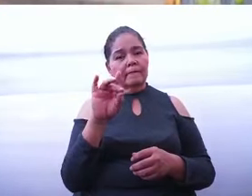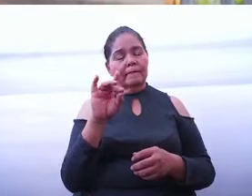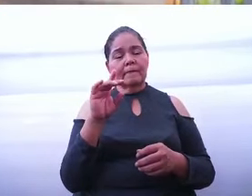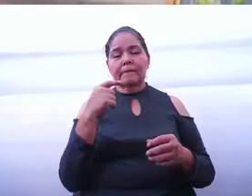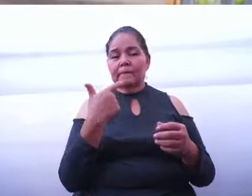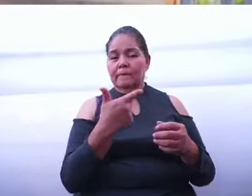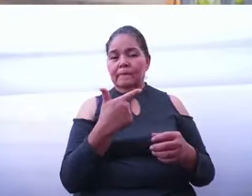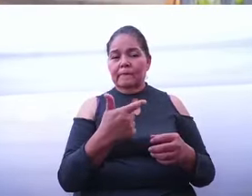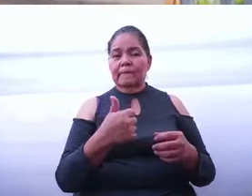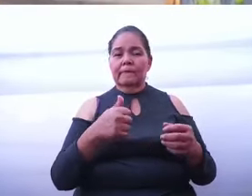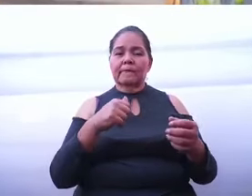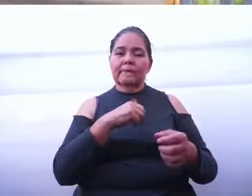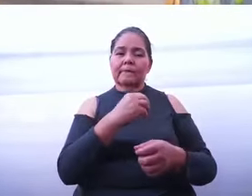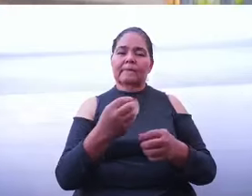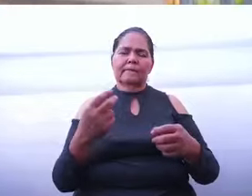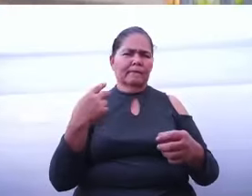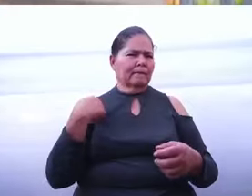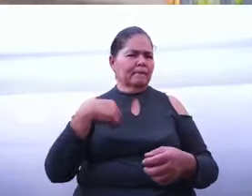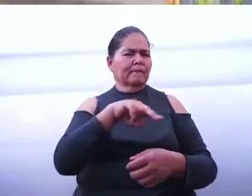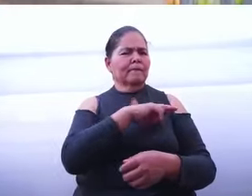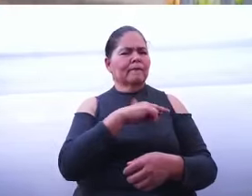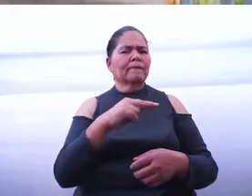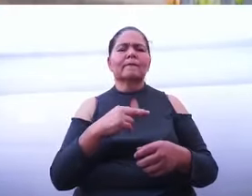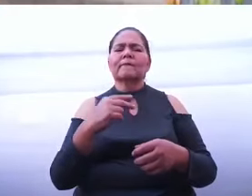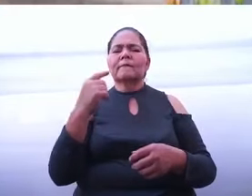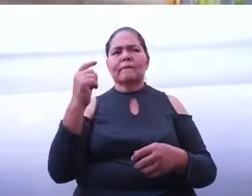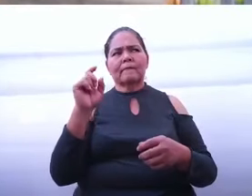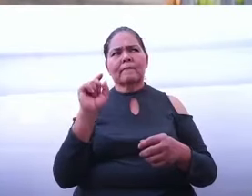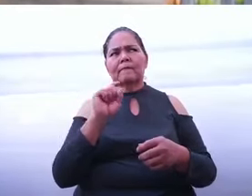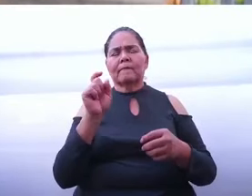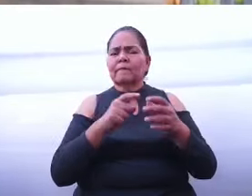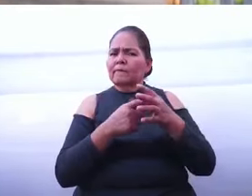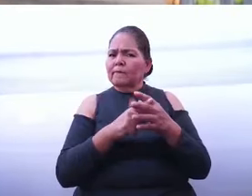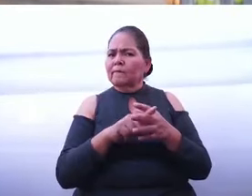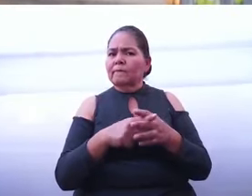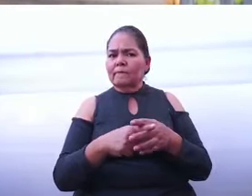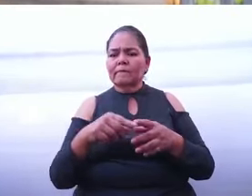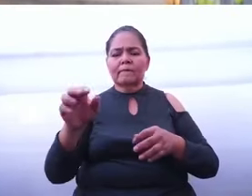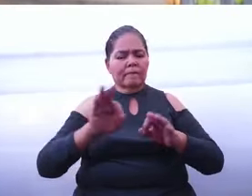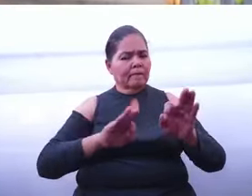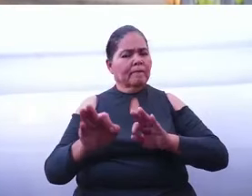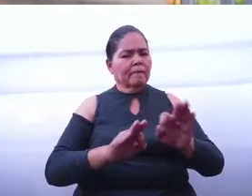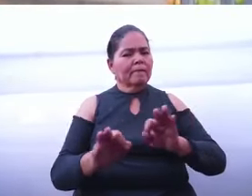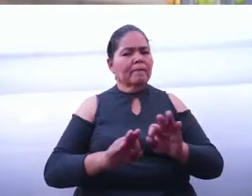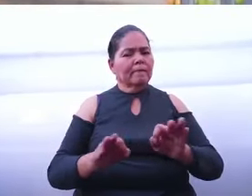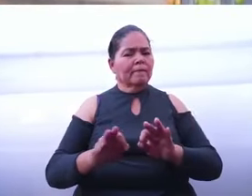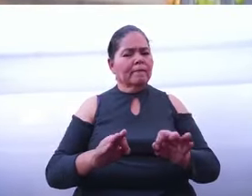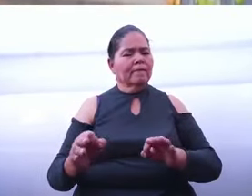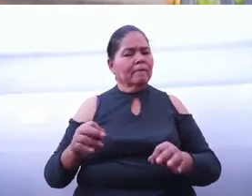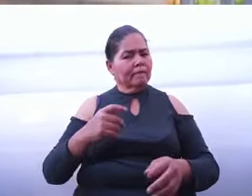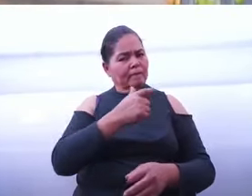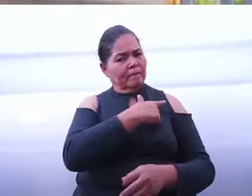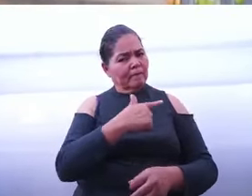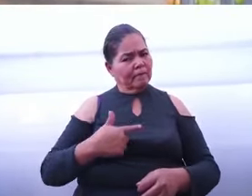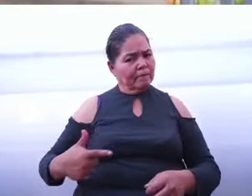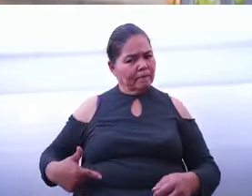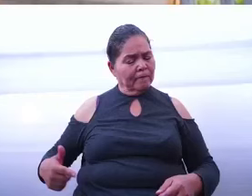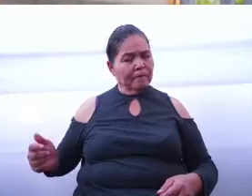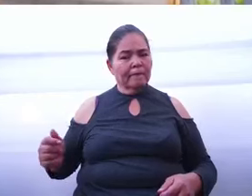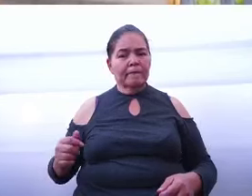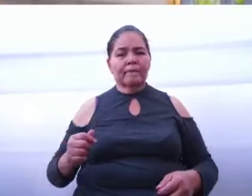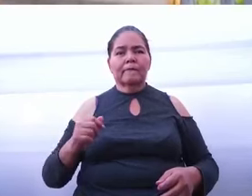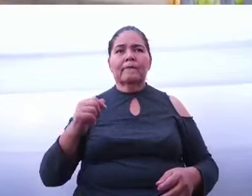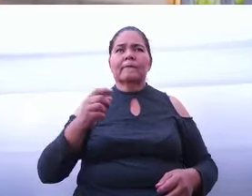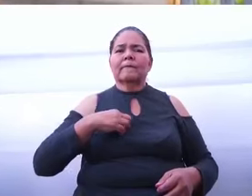claro cuando comenzamos este trabajo en la administración estatal es que yo no podía dejar de venir